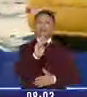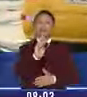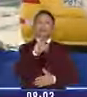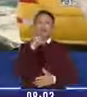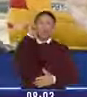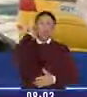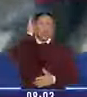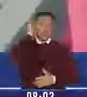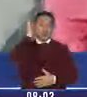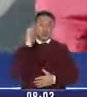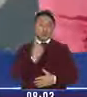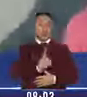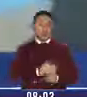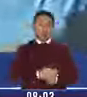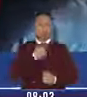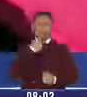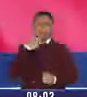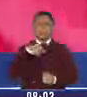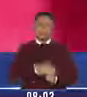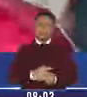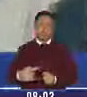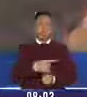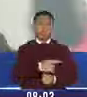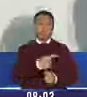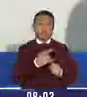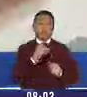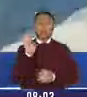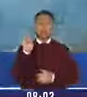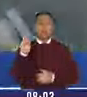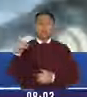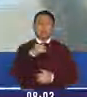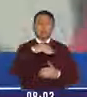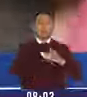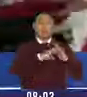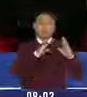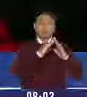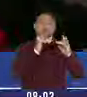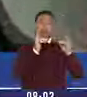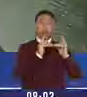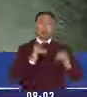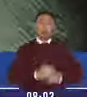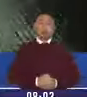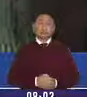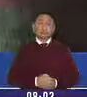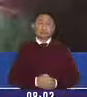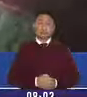mujeres afectadas. Comentó que el percance tiene a su compañera sentimental en la cama.